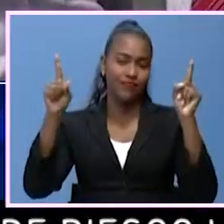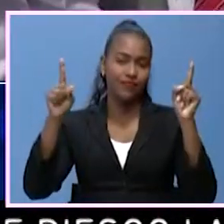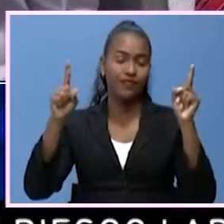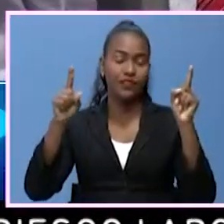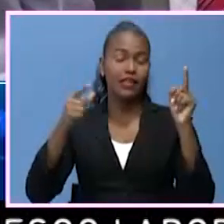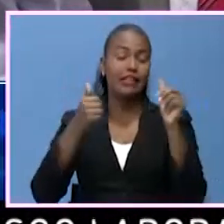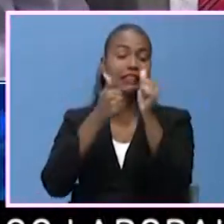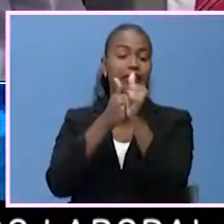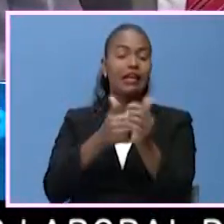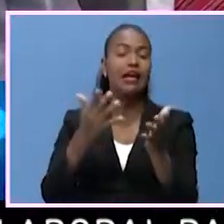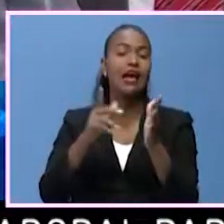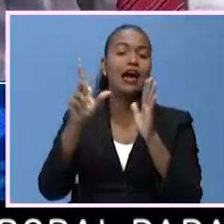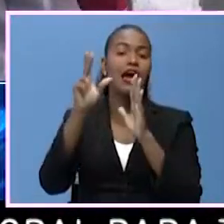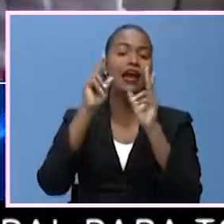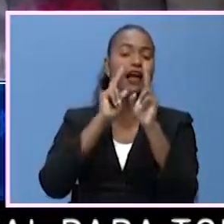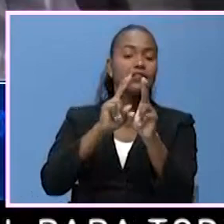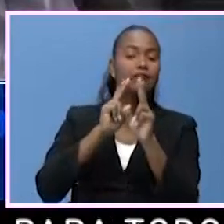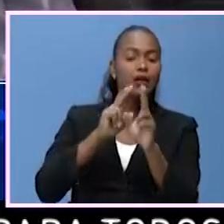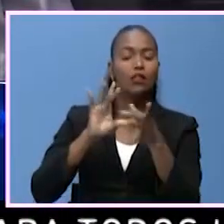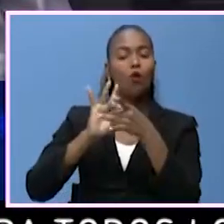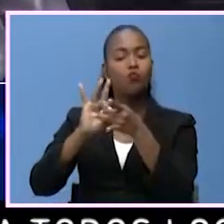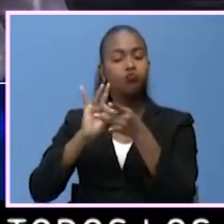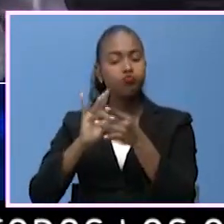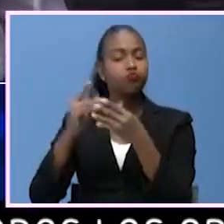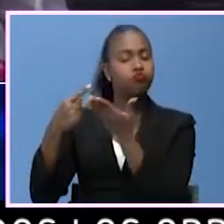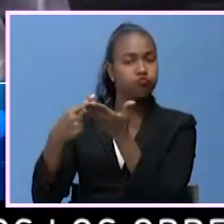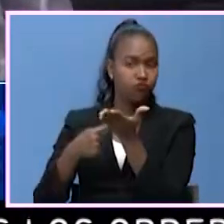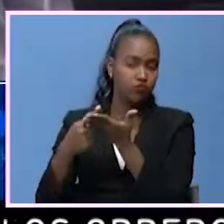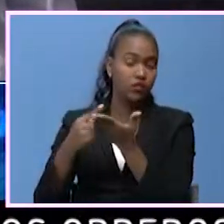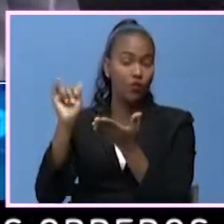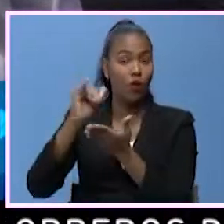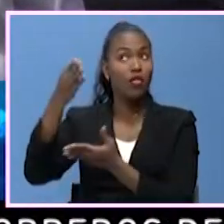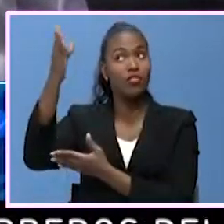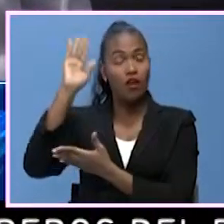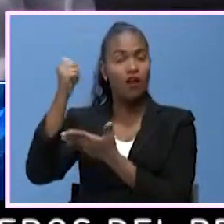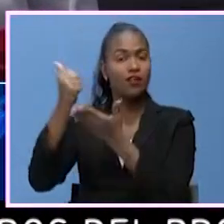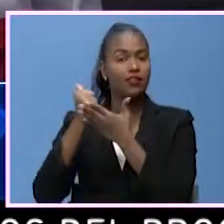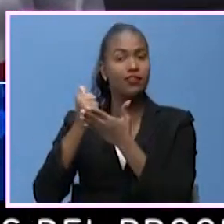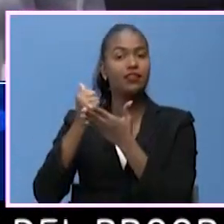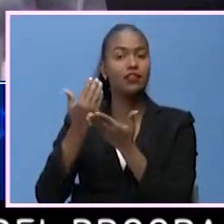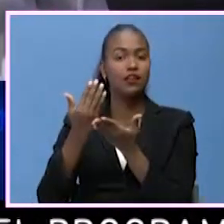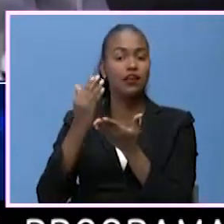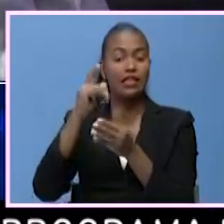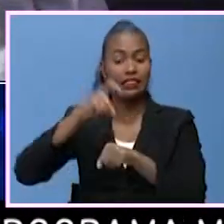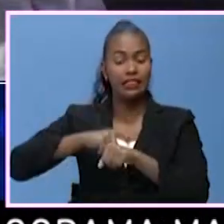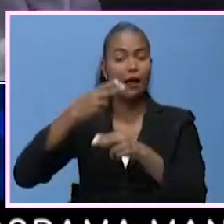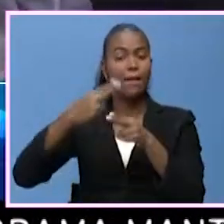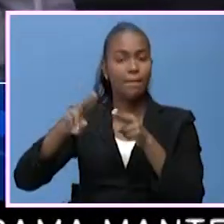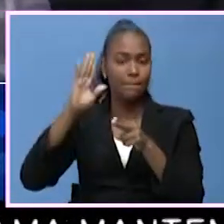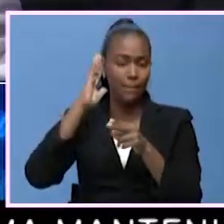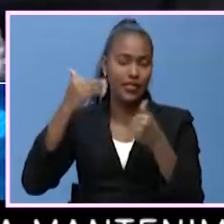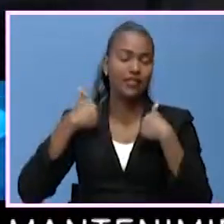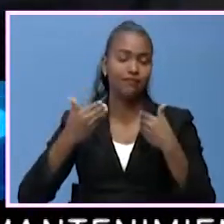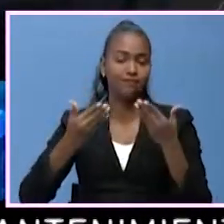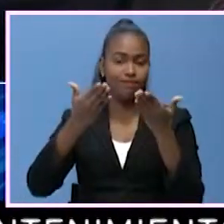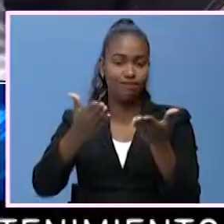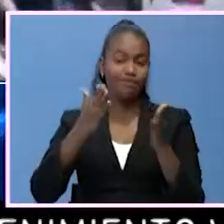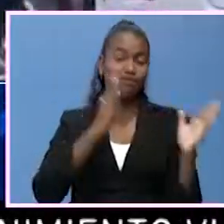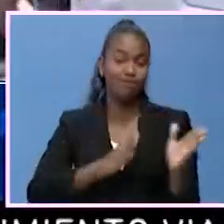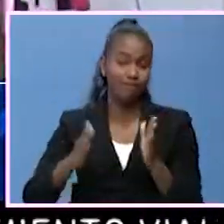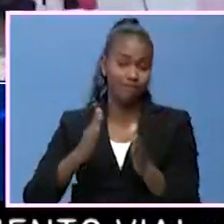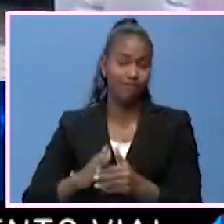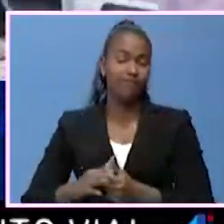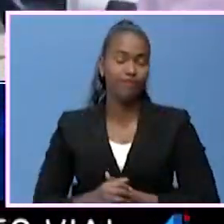la base del respeto, de la concertación, de los consensos, y que Dios mediante, en relativo corto tiempo, pues tendremos eso